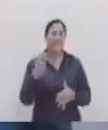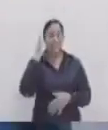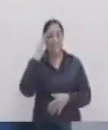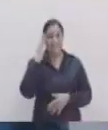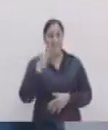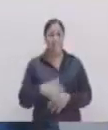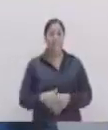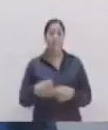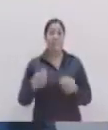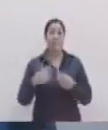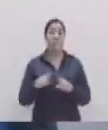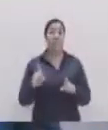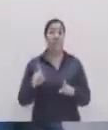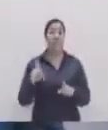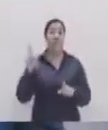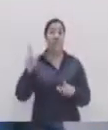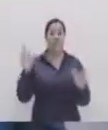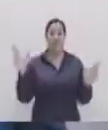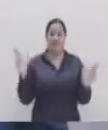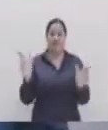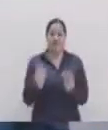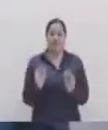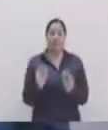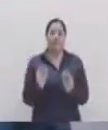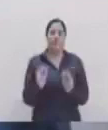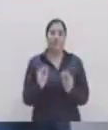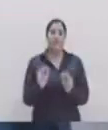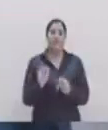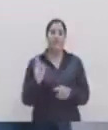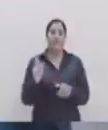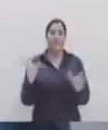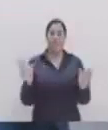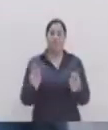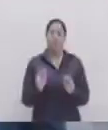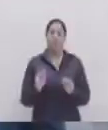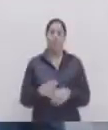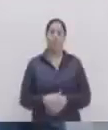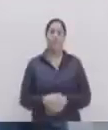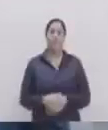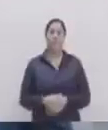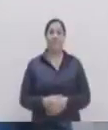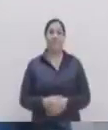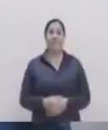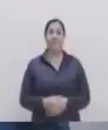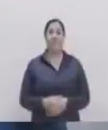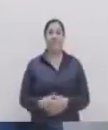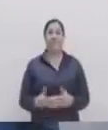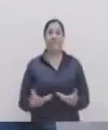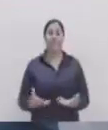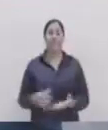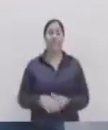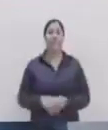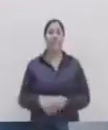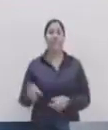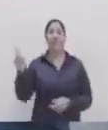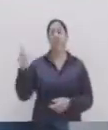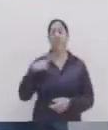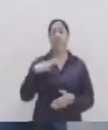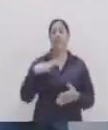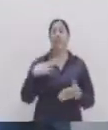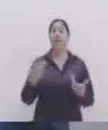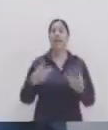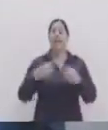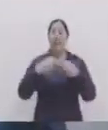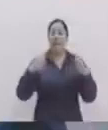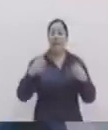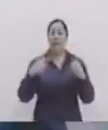¿verdad? Pero el secreto es que aquí está simplificado. Aquí está unido. Unido. ¿Estamos? Los electrones